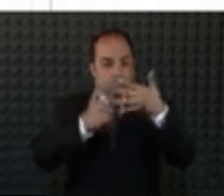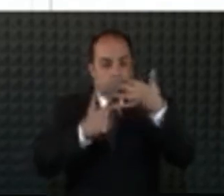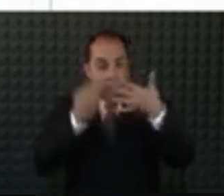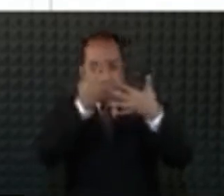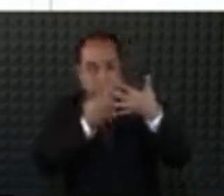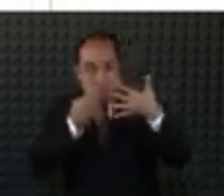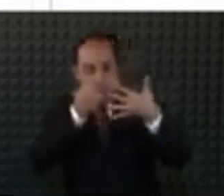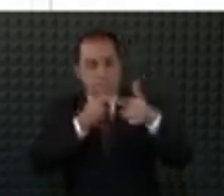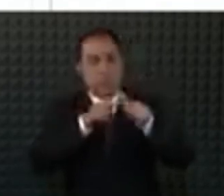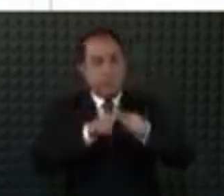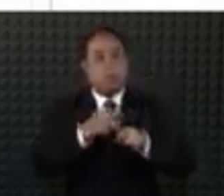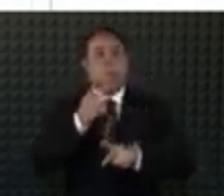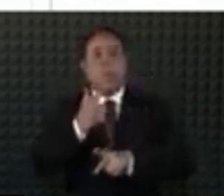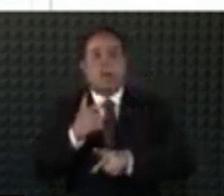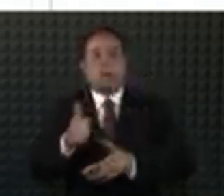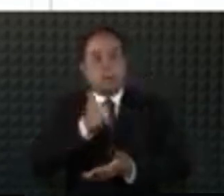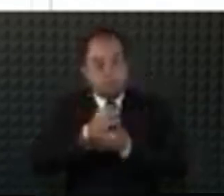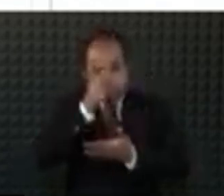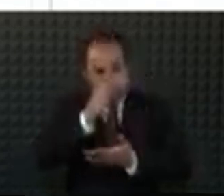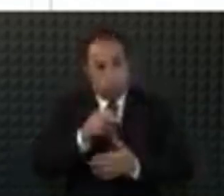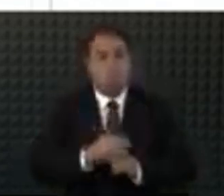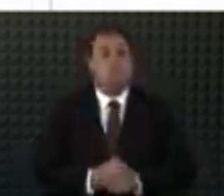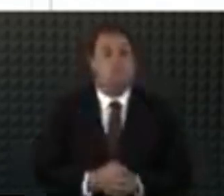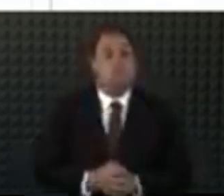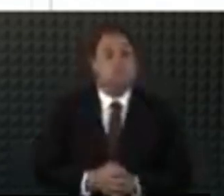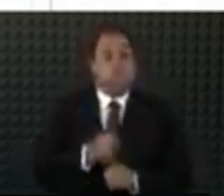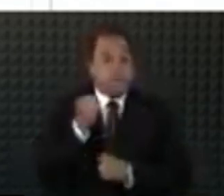monitoreamos, sigue la mejoría en la Ciudad de México y